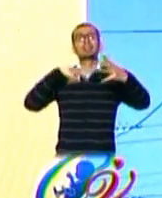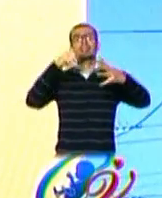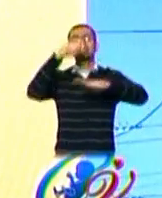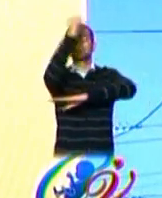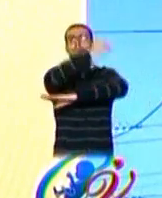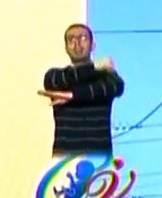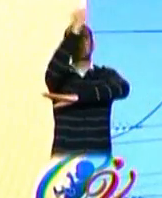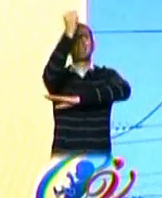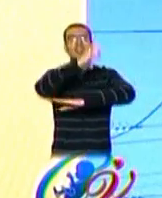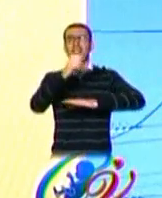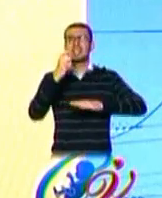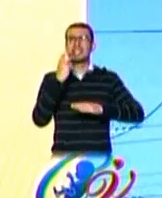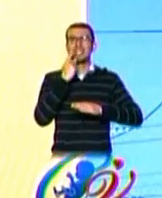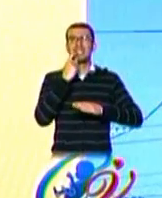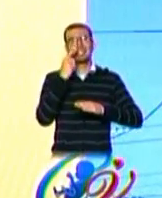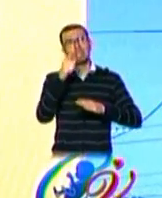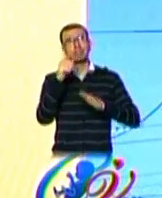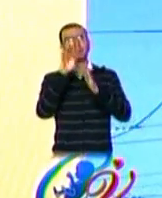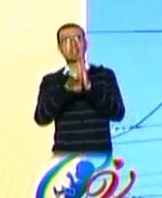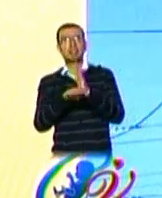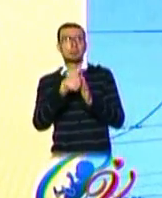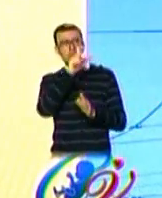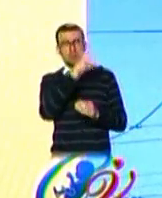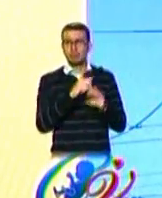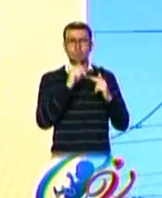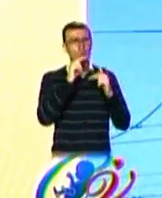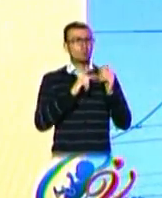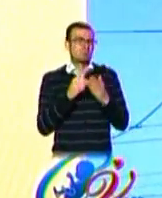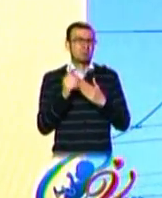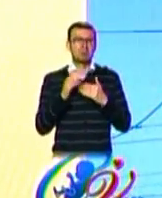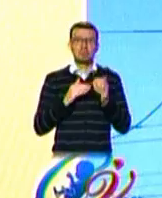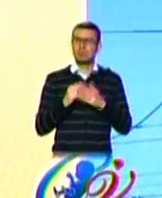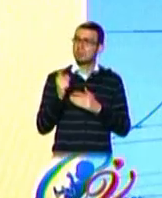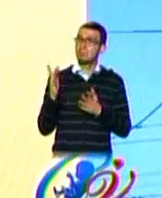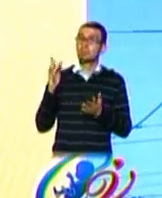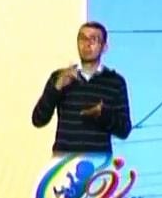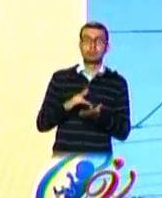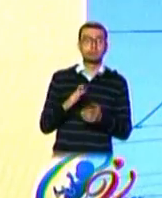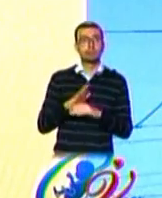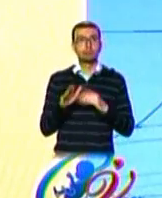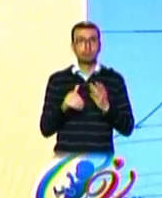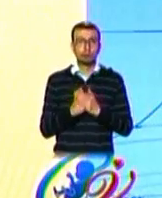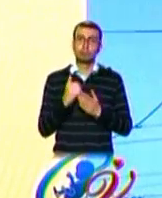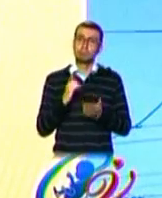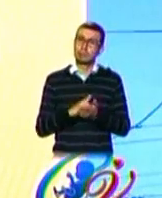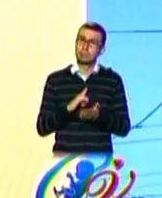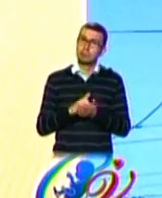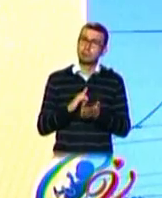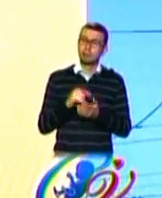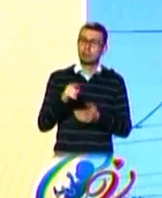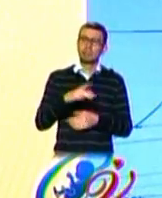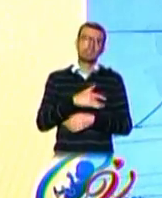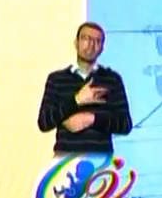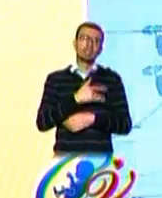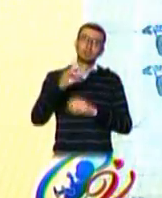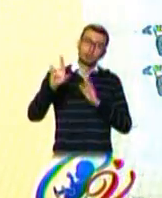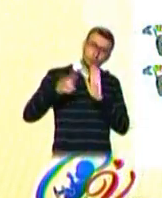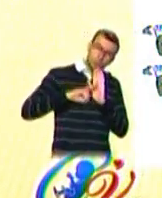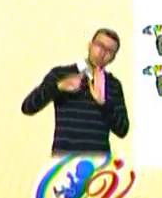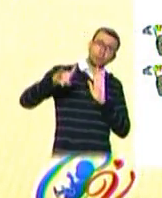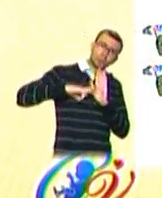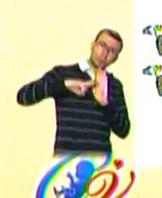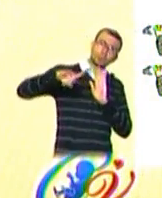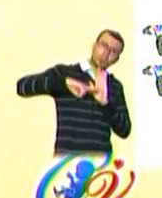más barato y entonces al constructor no le interesa y entonces yo me acomodo ahí y estoy todo el tiempo recibiendo esa contaminación